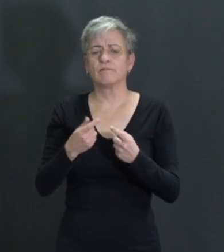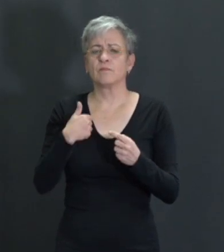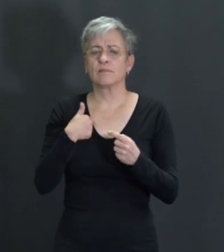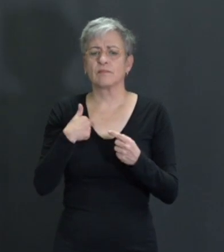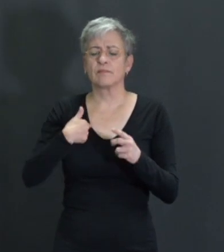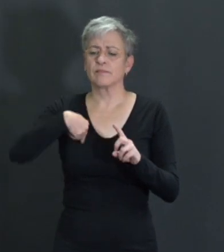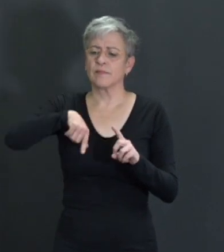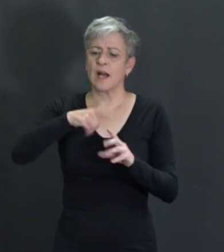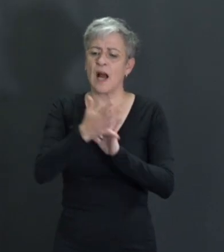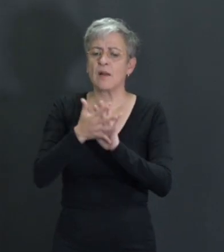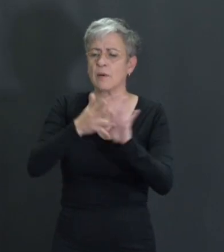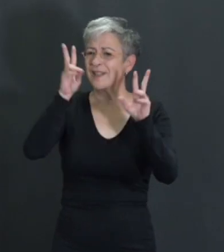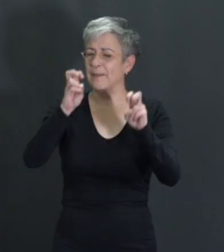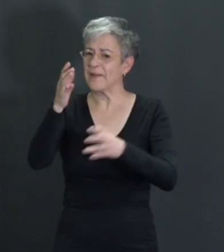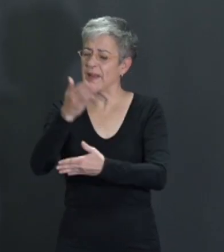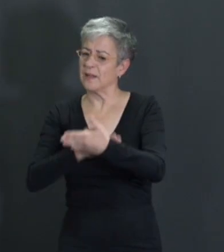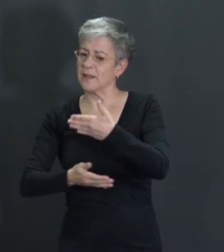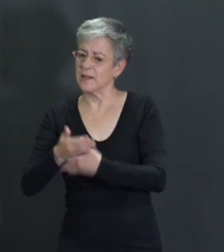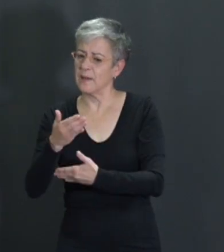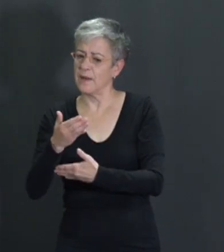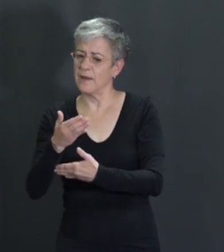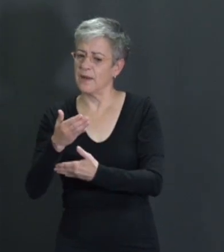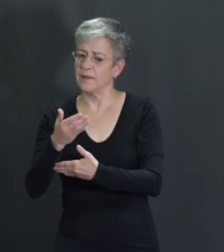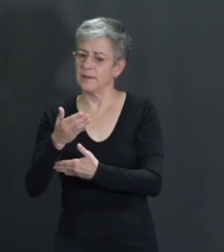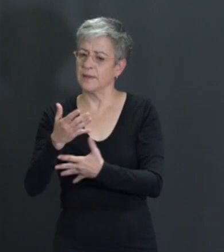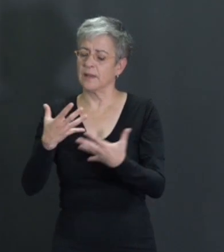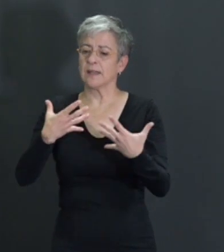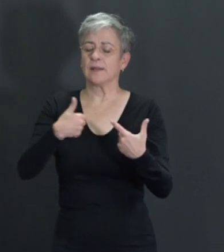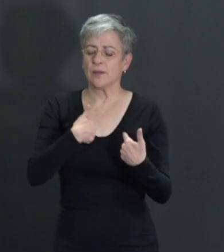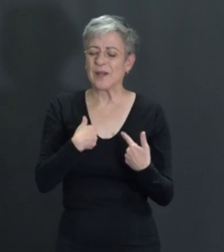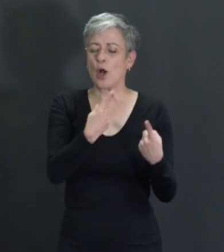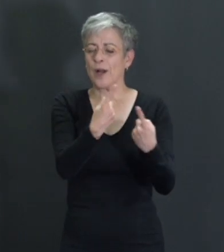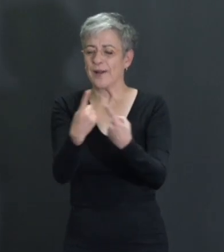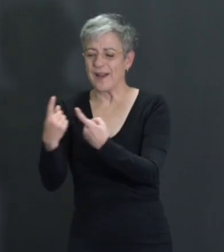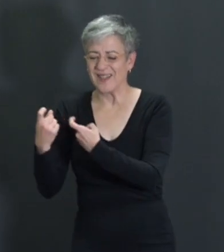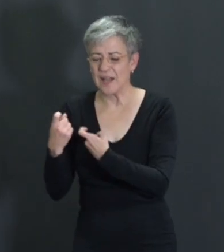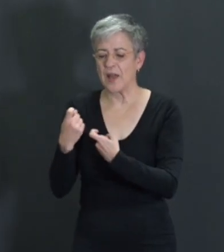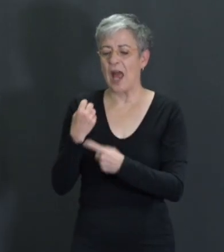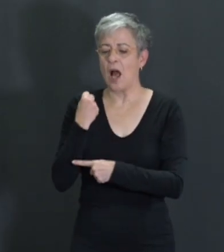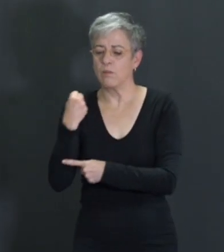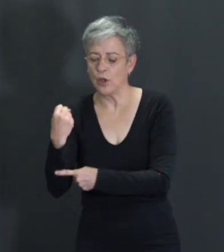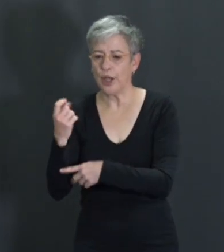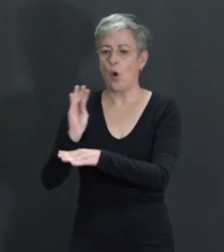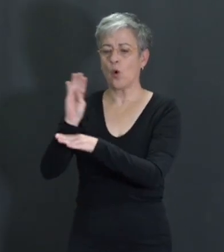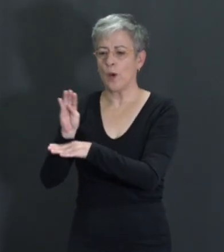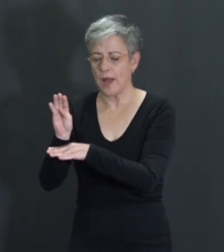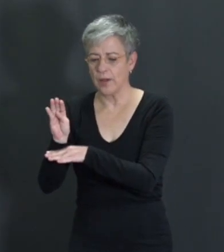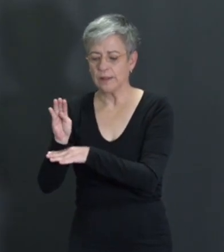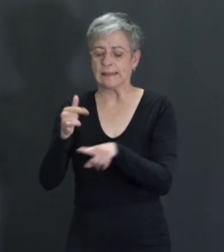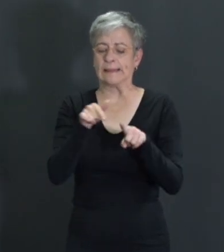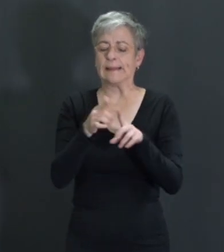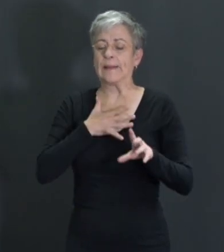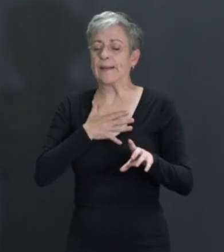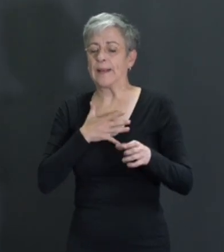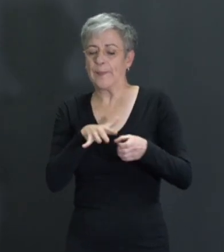con discapacidad, yo hablaría de personas con necesidad de apoyos y cuidados entre las personas mayores, no de todas,